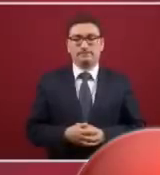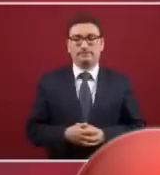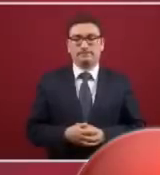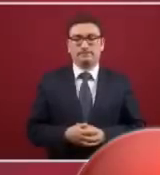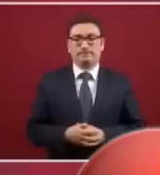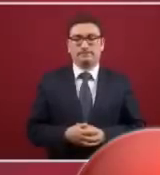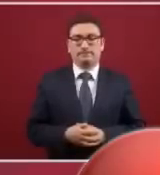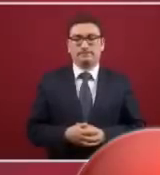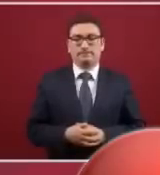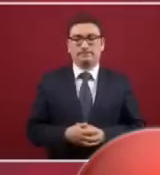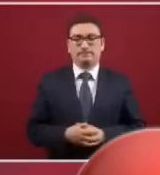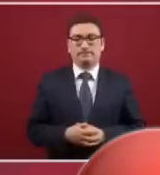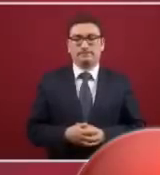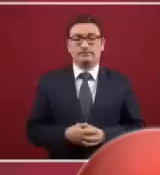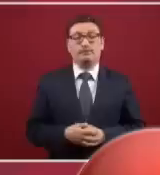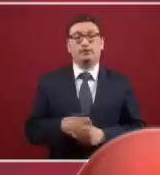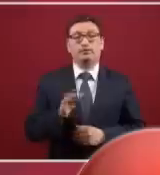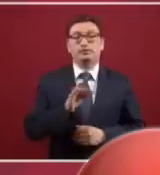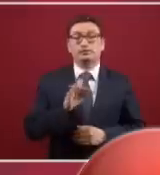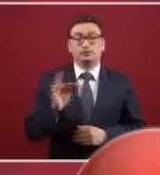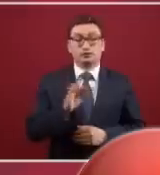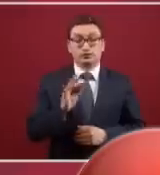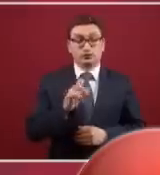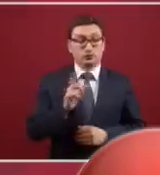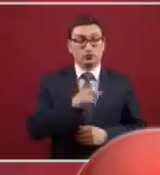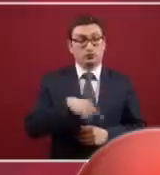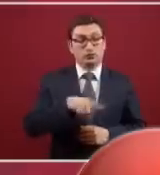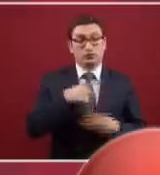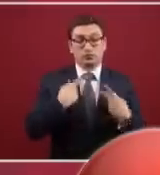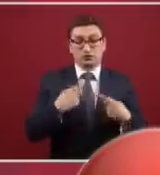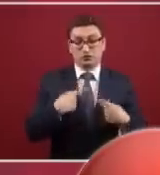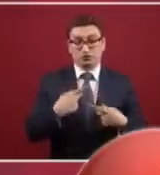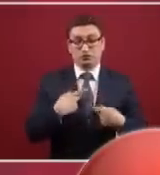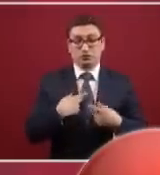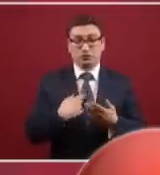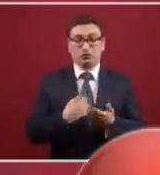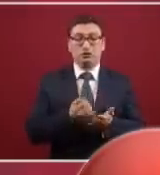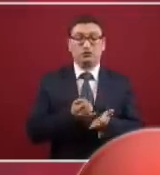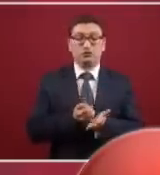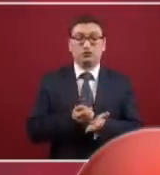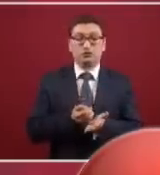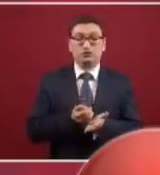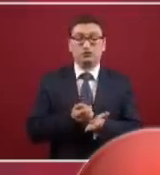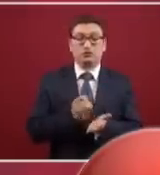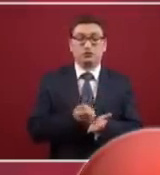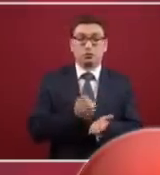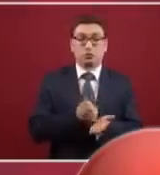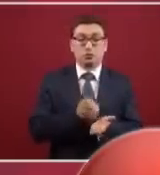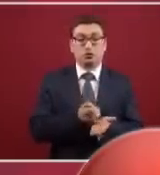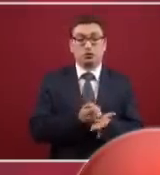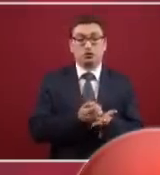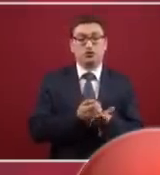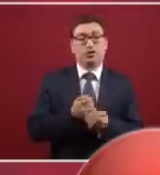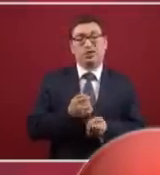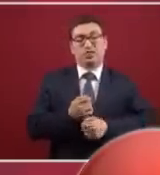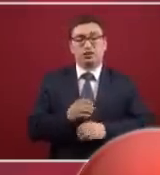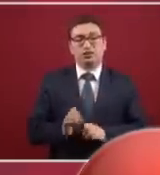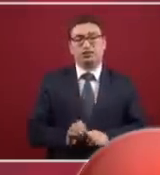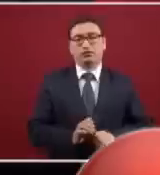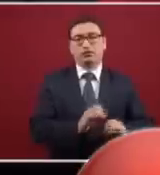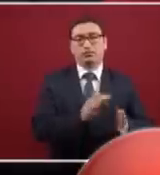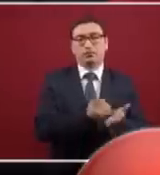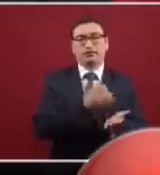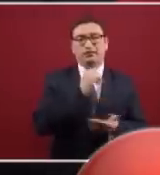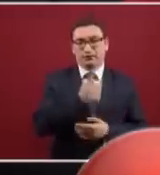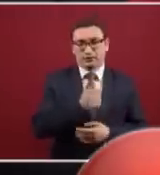establecer de nuevo la condonación de los impuestos para los potentados, como lo hacían, que no